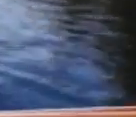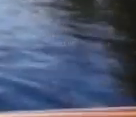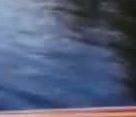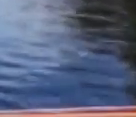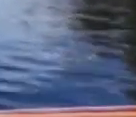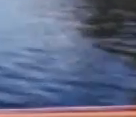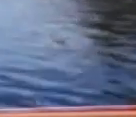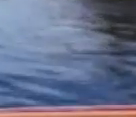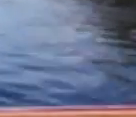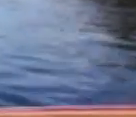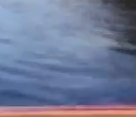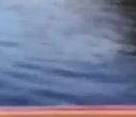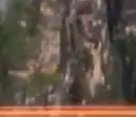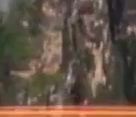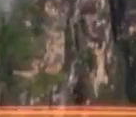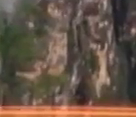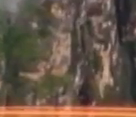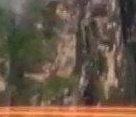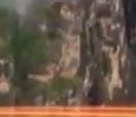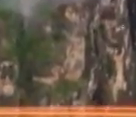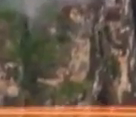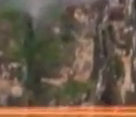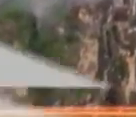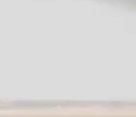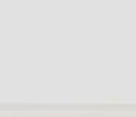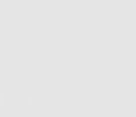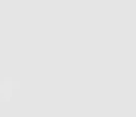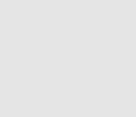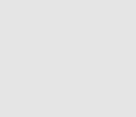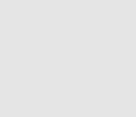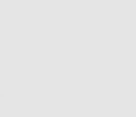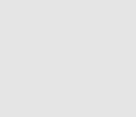sigamos haciendo parte